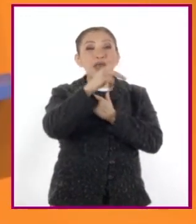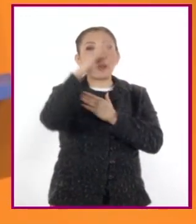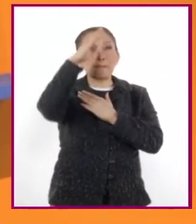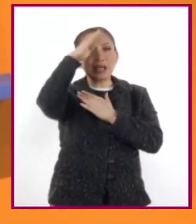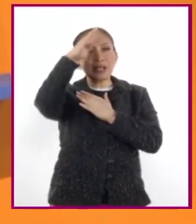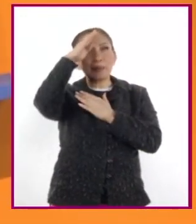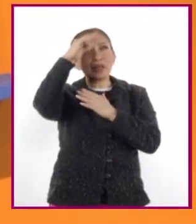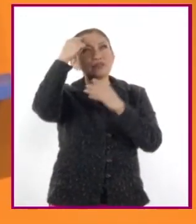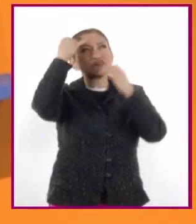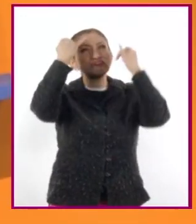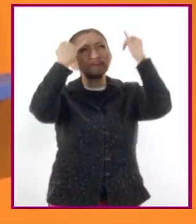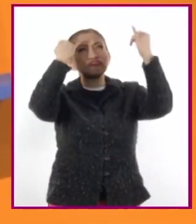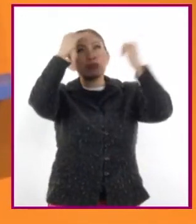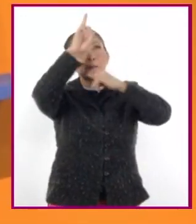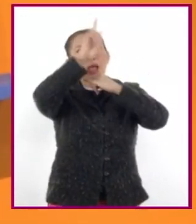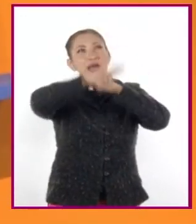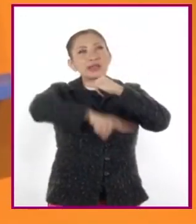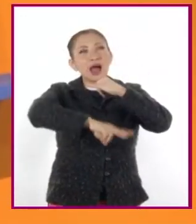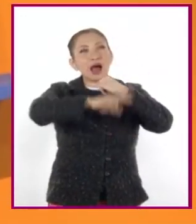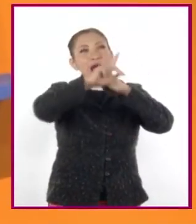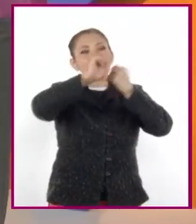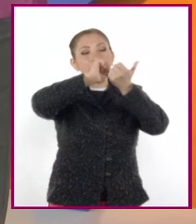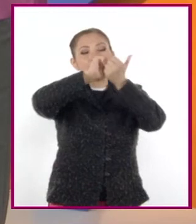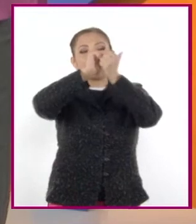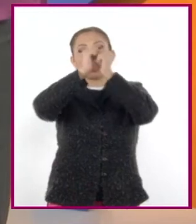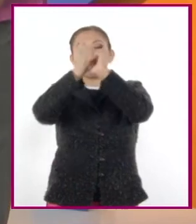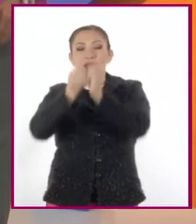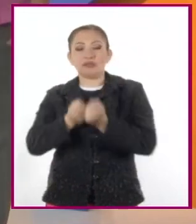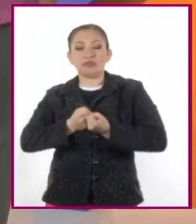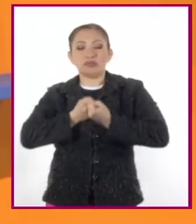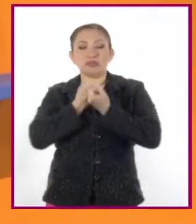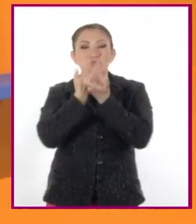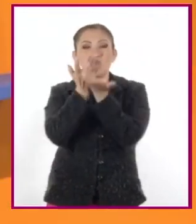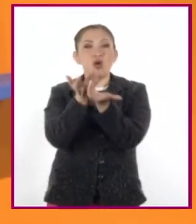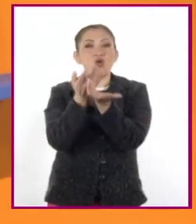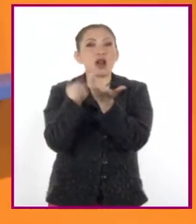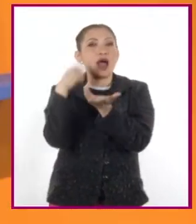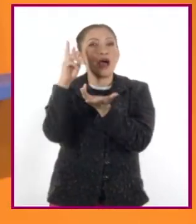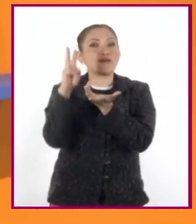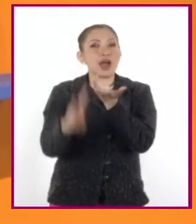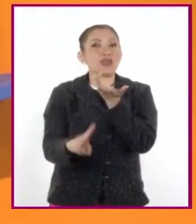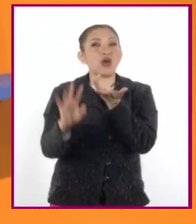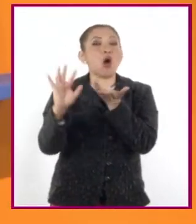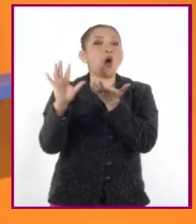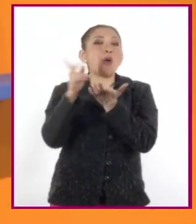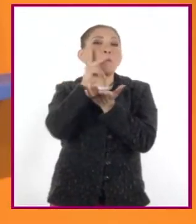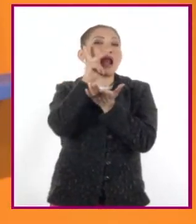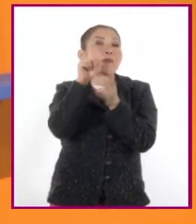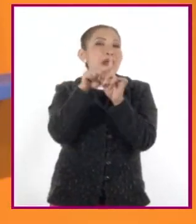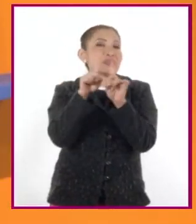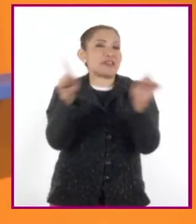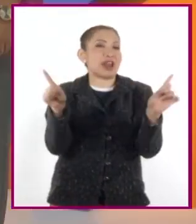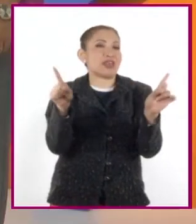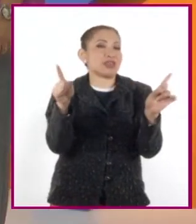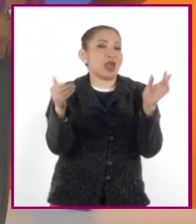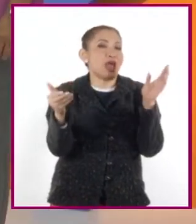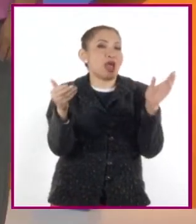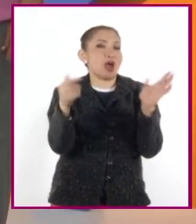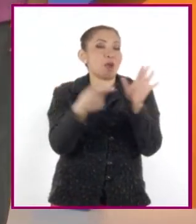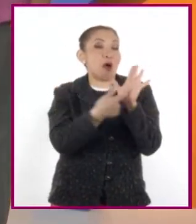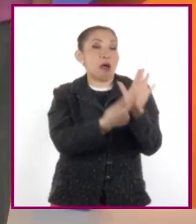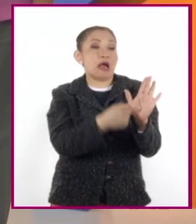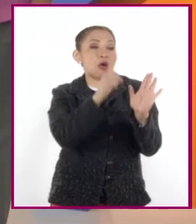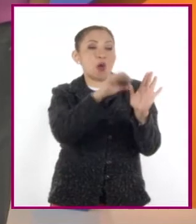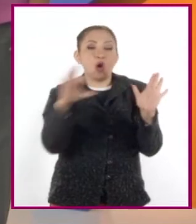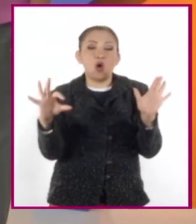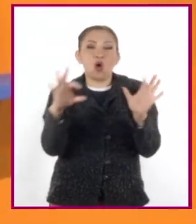por medio de la cual una realidad o concepto se expresa por medio de una realidad o concepto diferente con lo